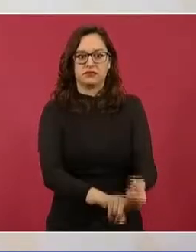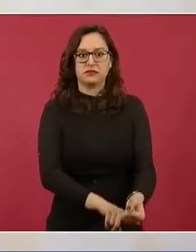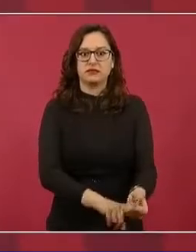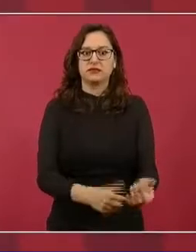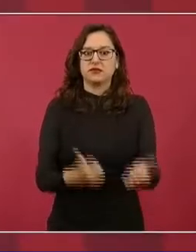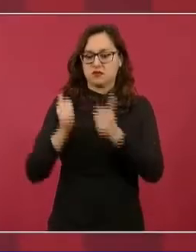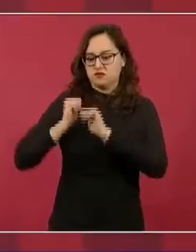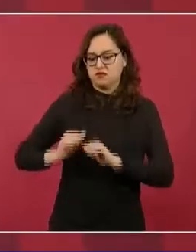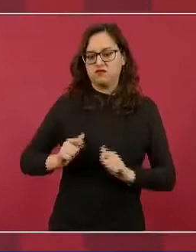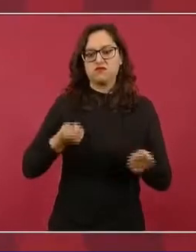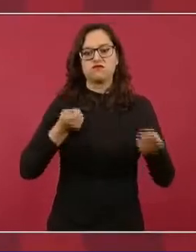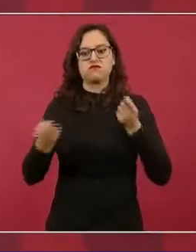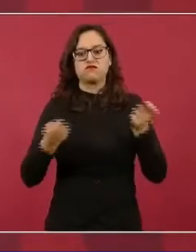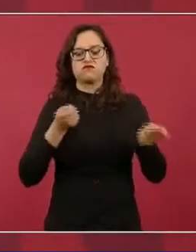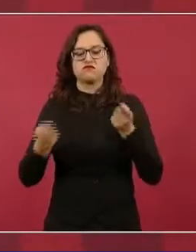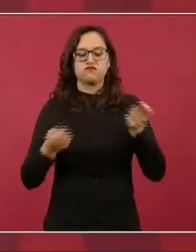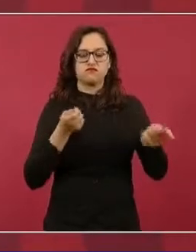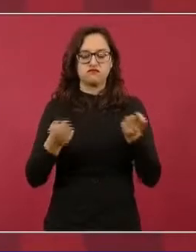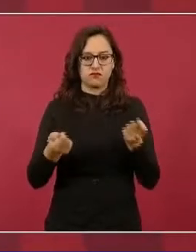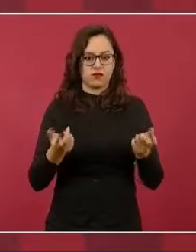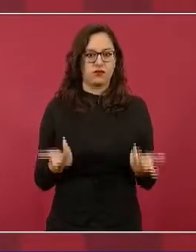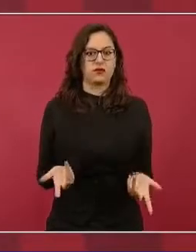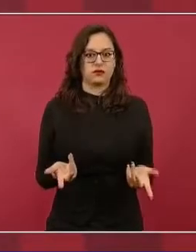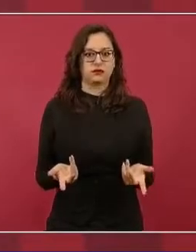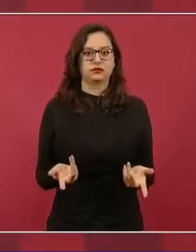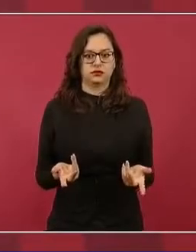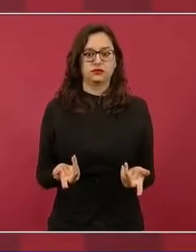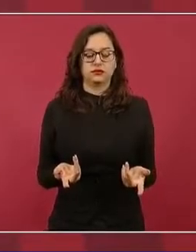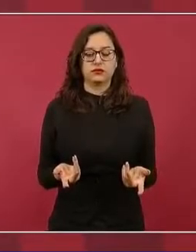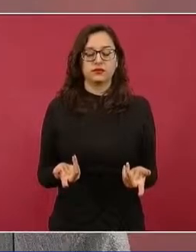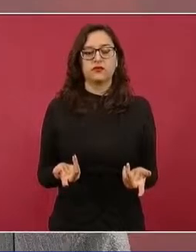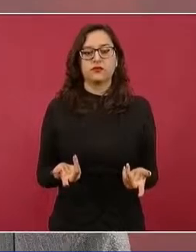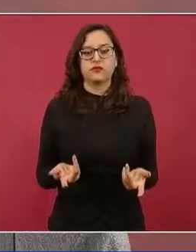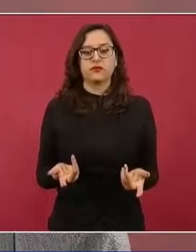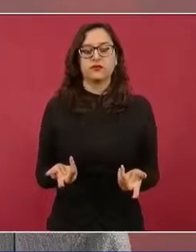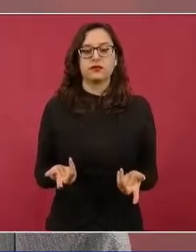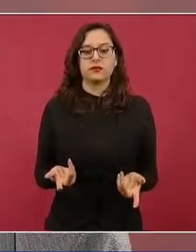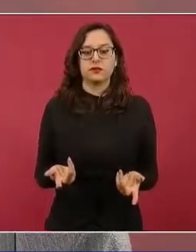autoridades, a suplantar